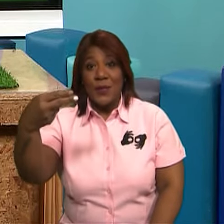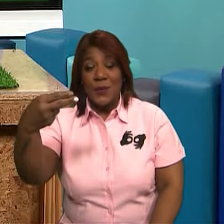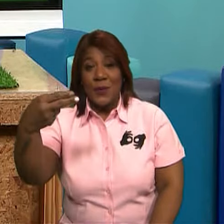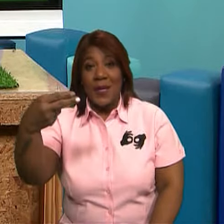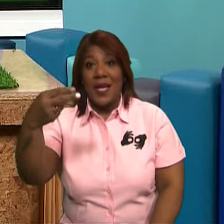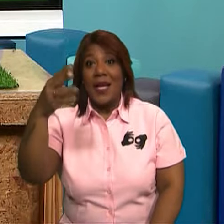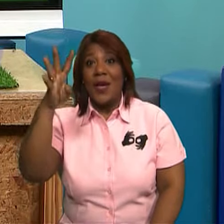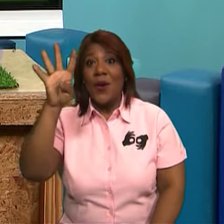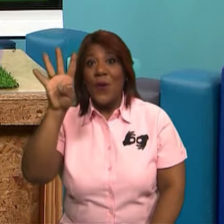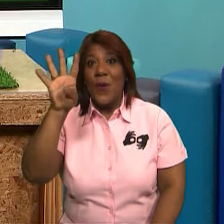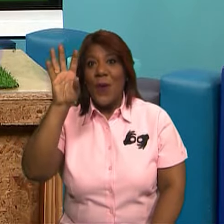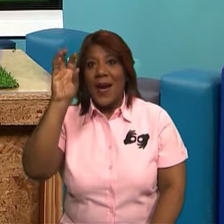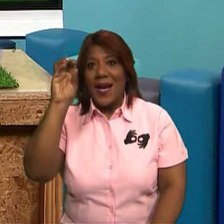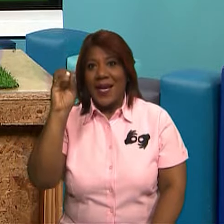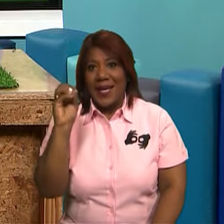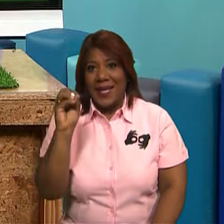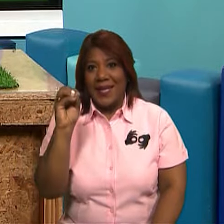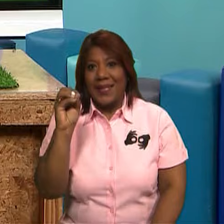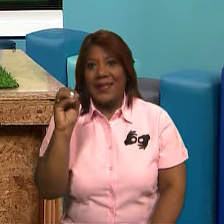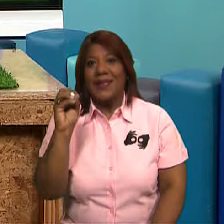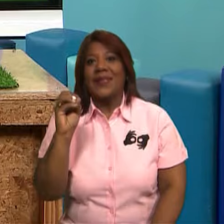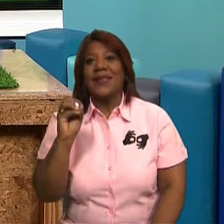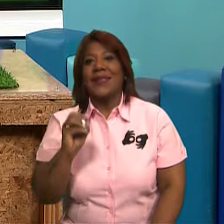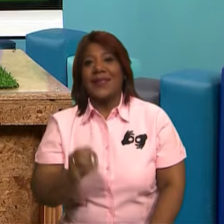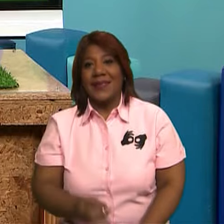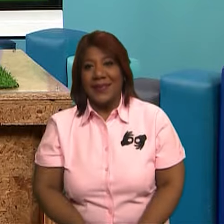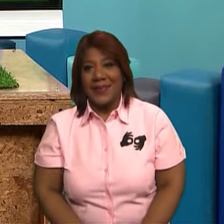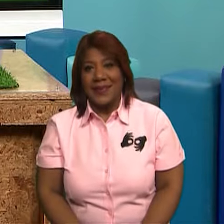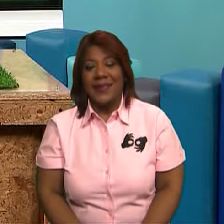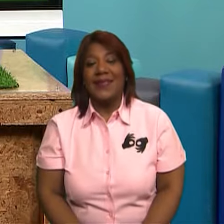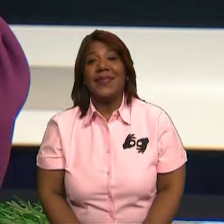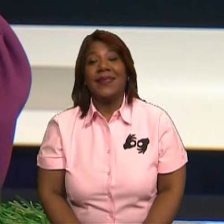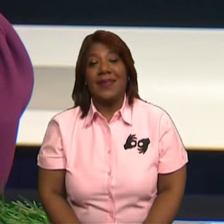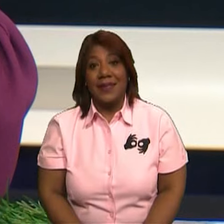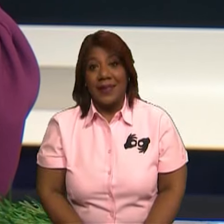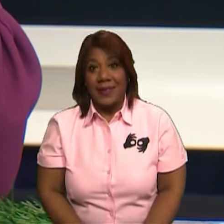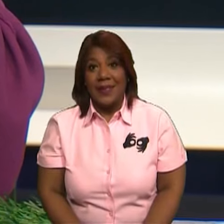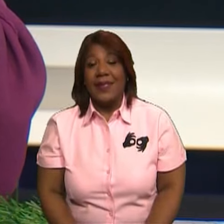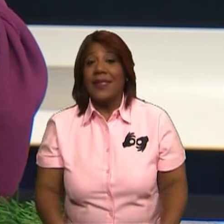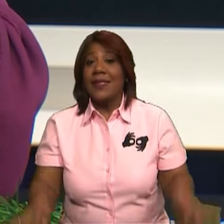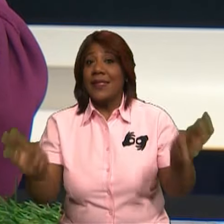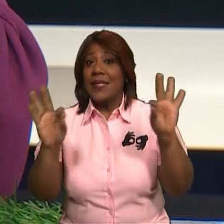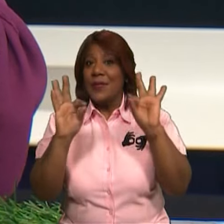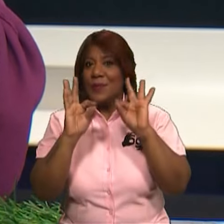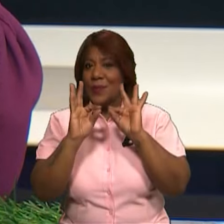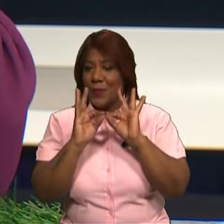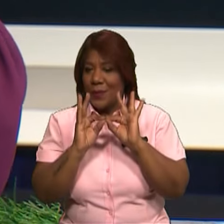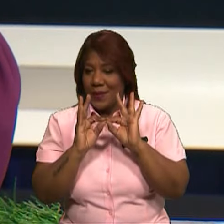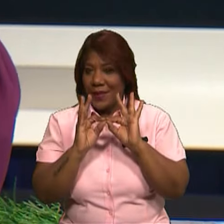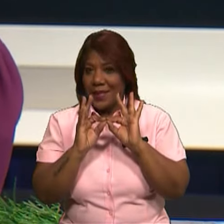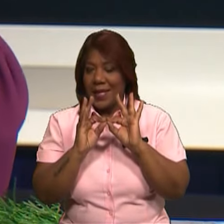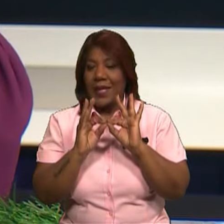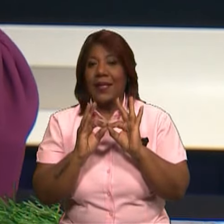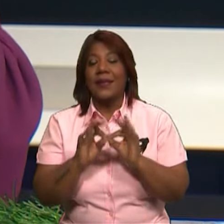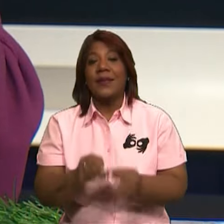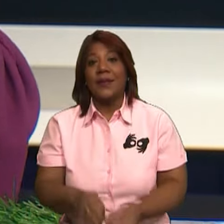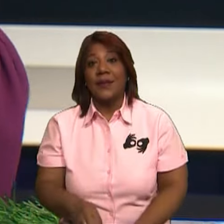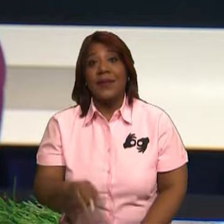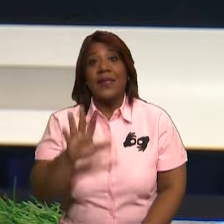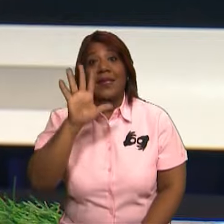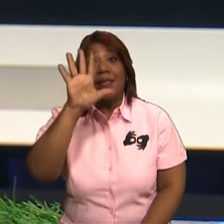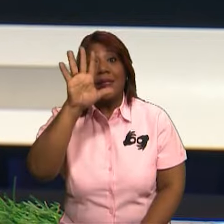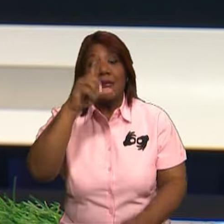su número, ¿verdad? Para que no se les vaya a pasar, chicos. Recuerden que hay que hacerlo enseguida. 5 por